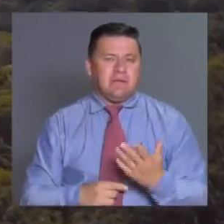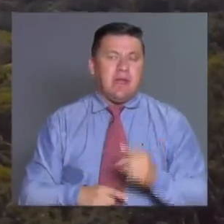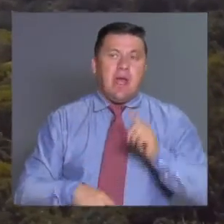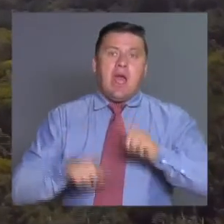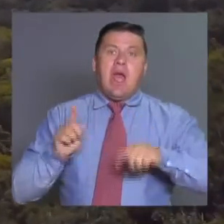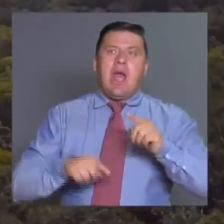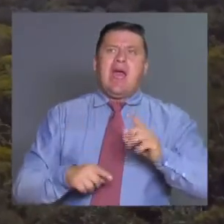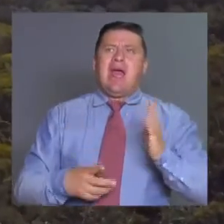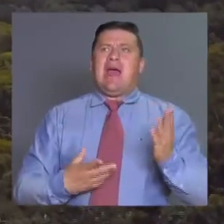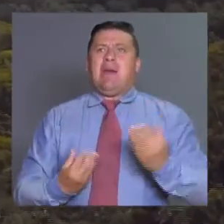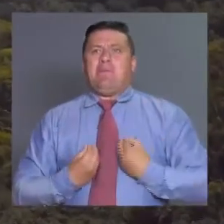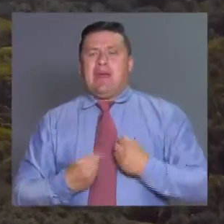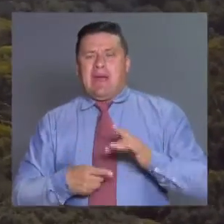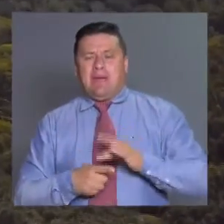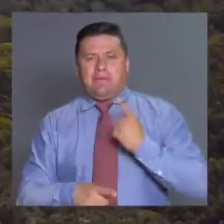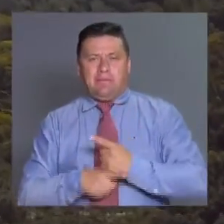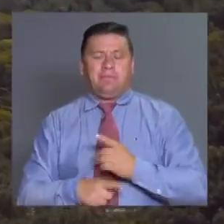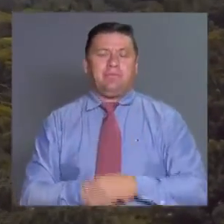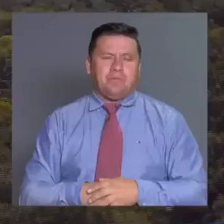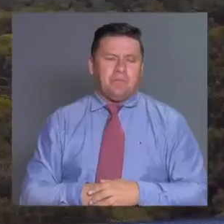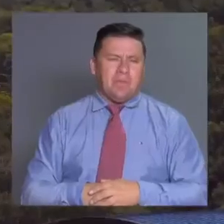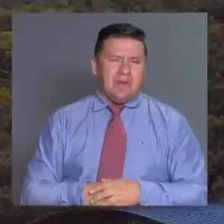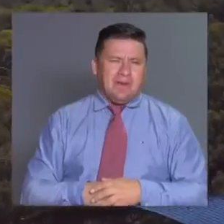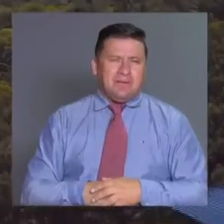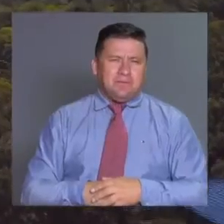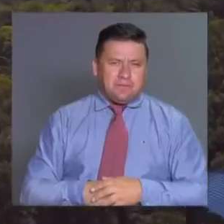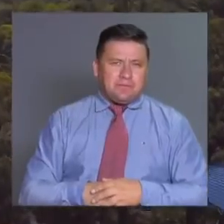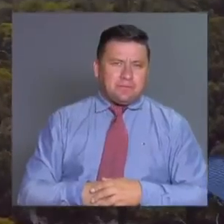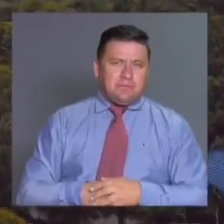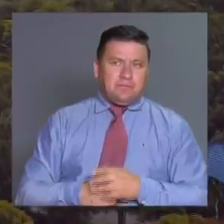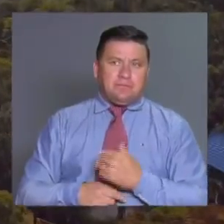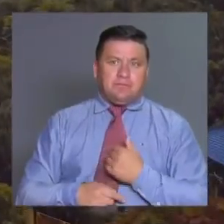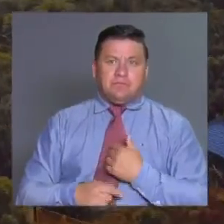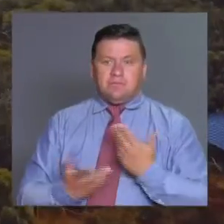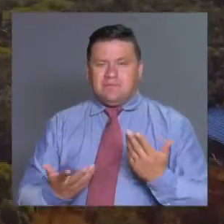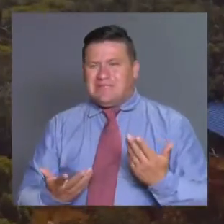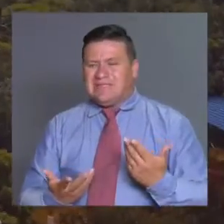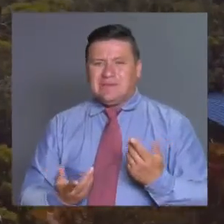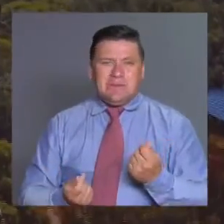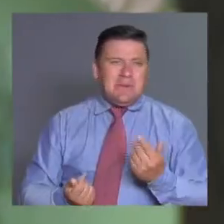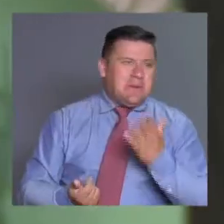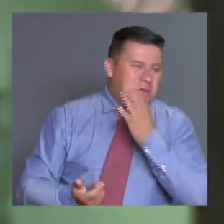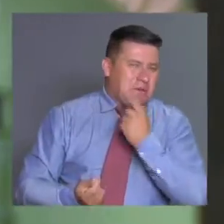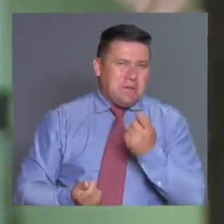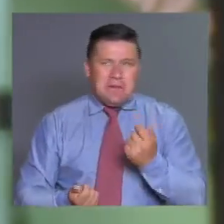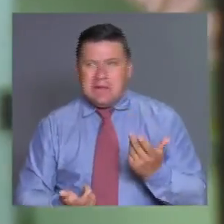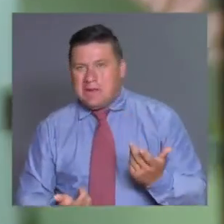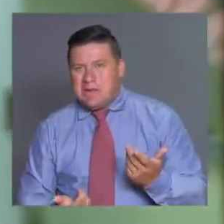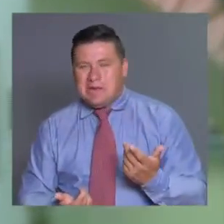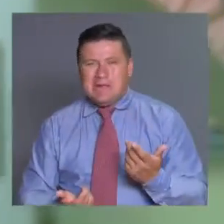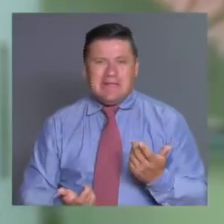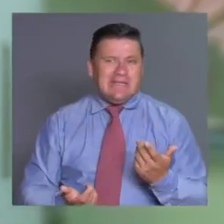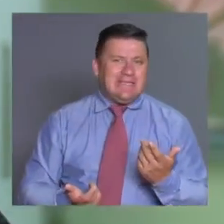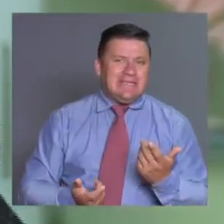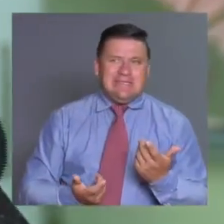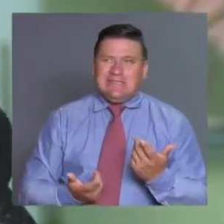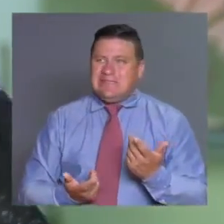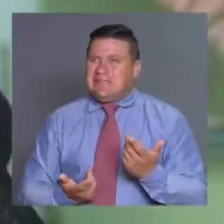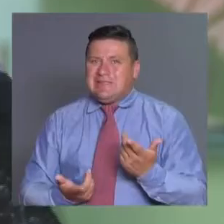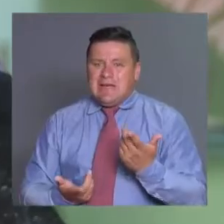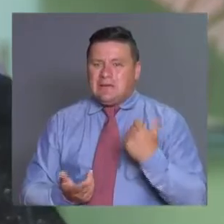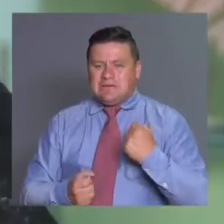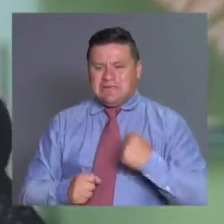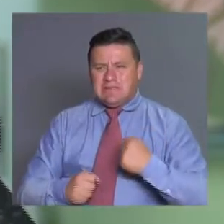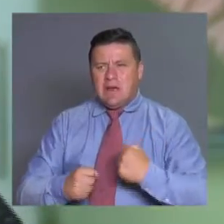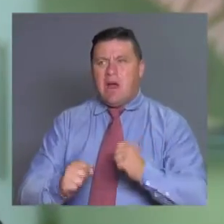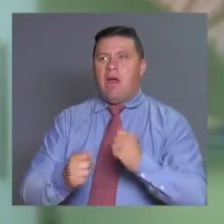él alguna vez tuvo que vivir yoko en medio de discapacidad de mis ojos recursos pero he tenido la voluntad de darle a mis hijos una buena educación